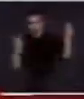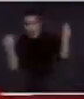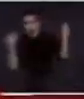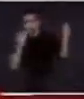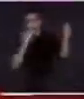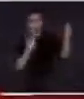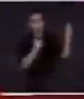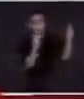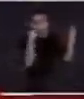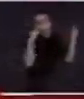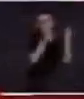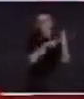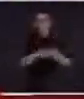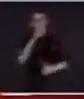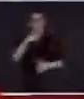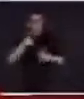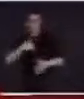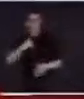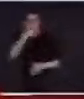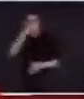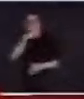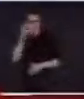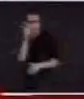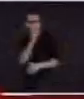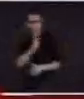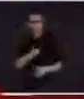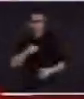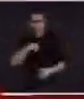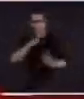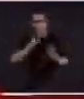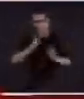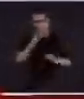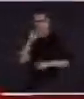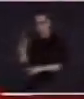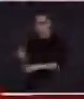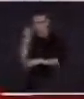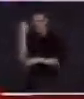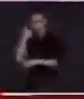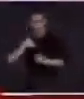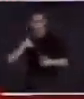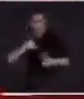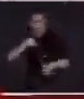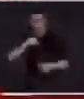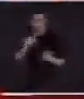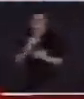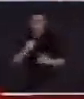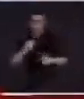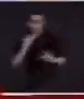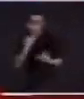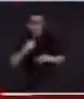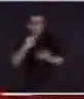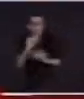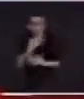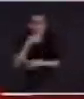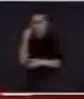un beauty gourmet, seguro que triunfaré. Ya soy un suicide, un